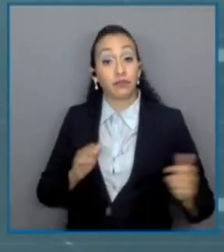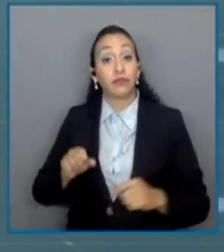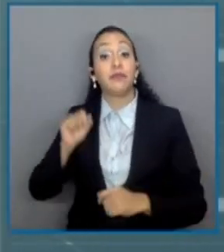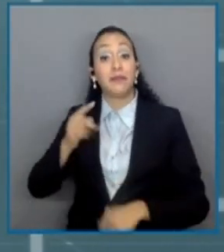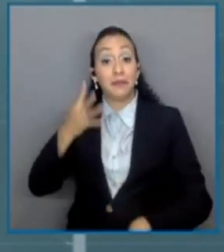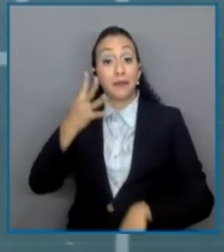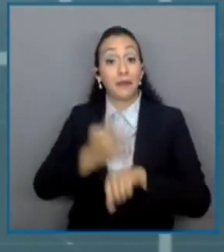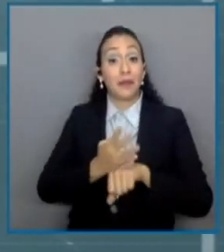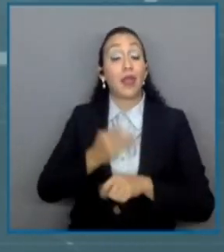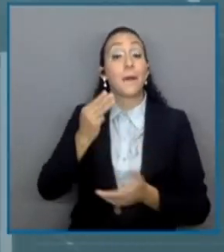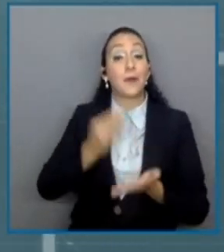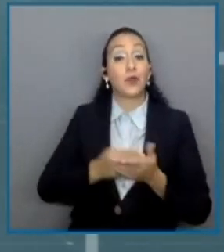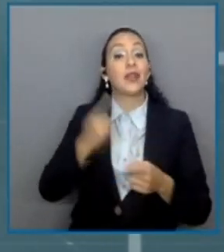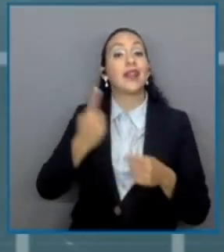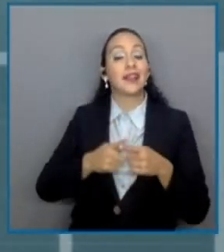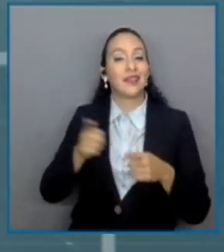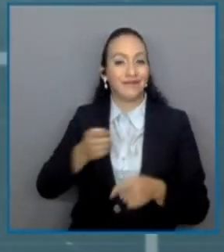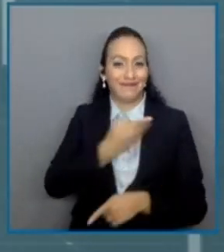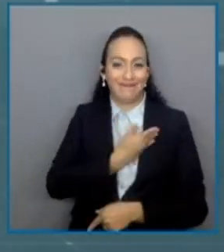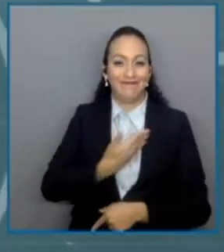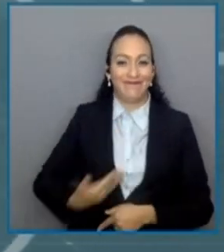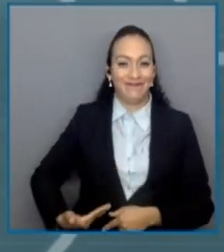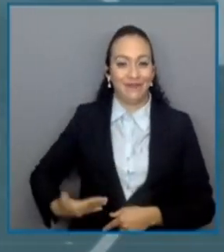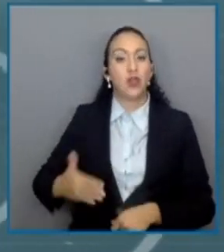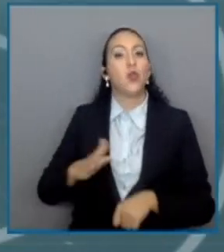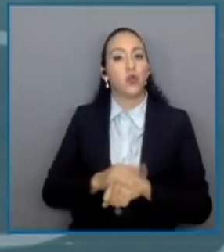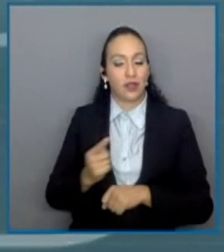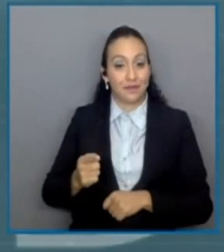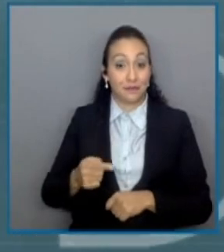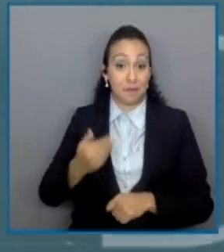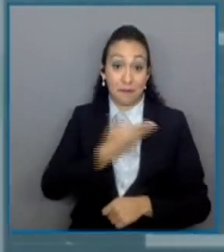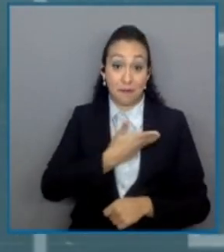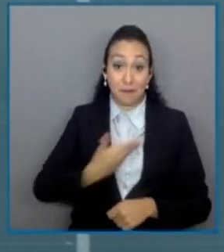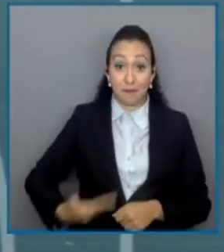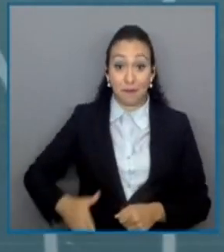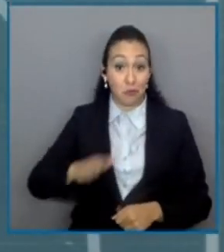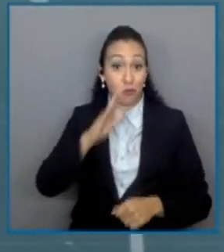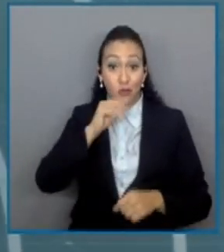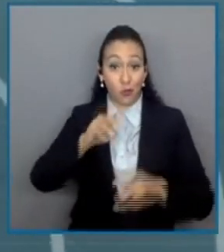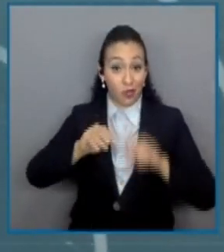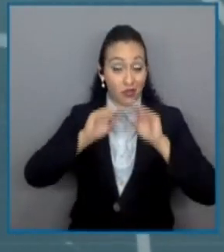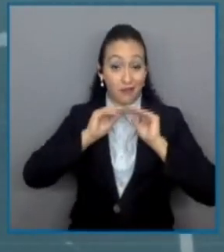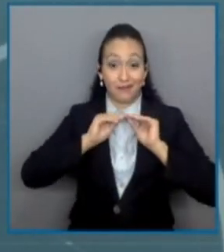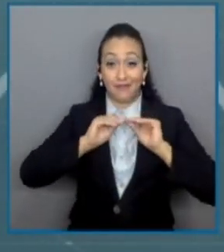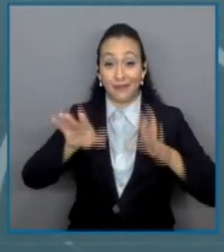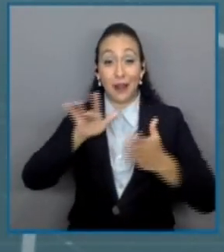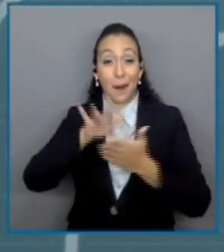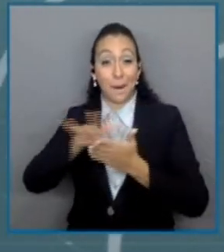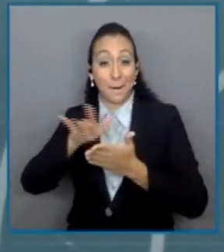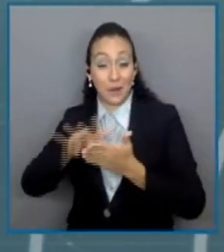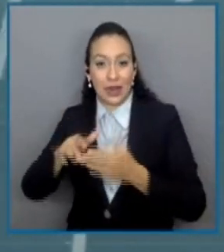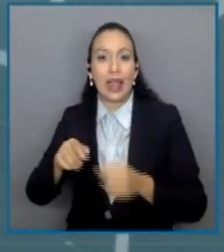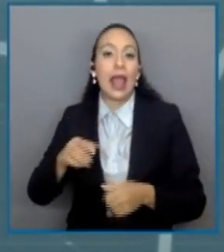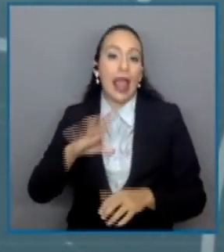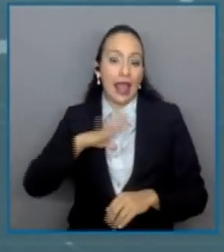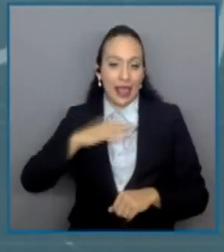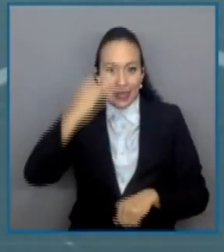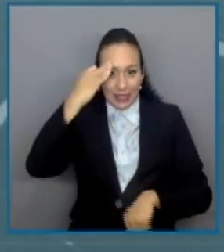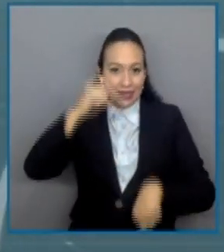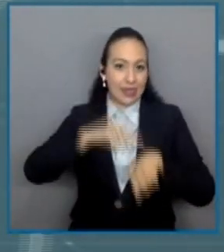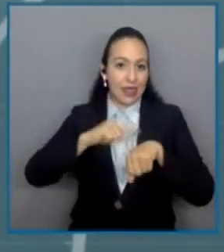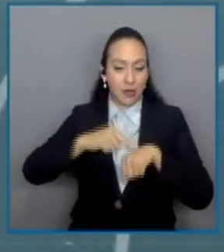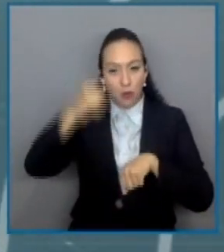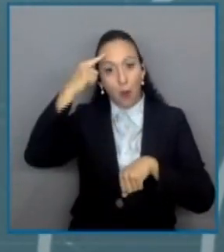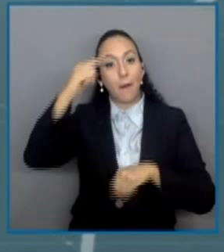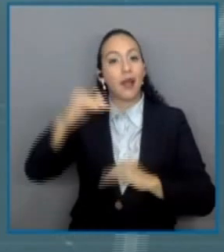propaganda gubernamental en periodo prohibido y vulneración a principios constitucionales derivado de sus expresiones en la mañanera del